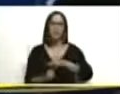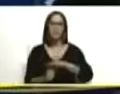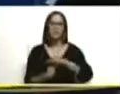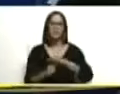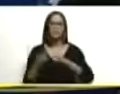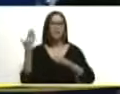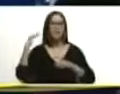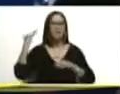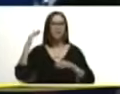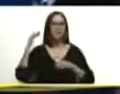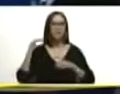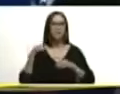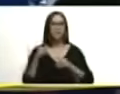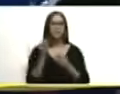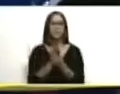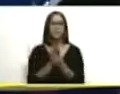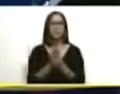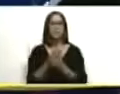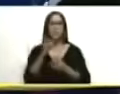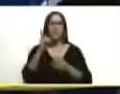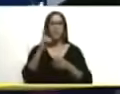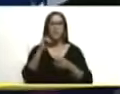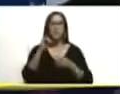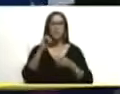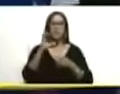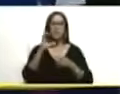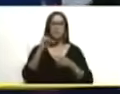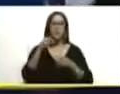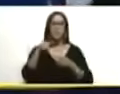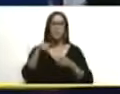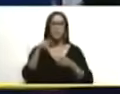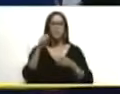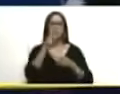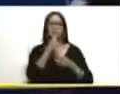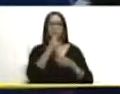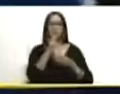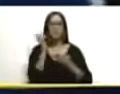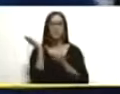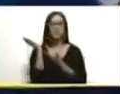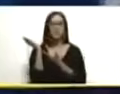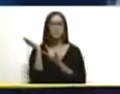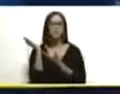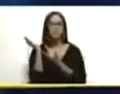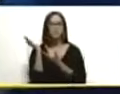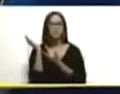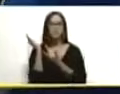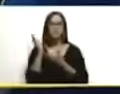época. Este es un expediente de la DICIP. Y mire quién aparece aquí.